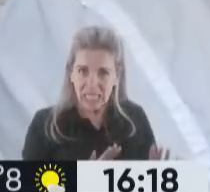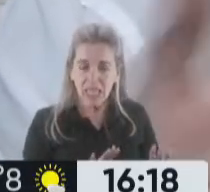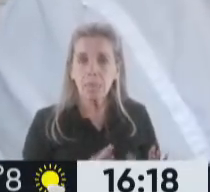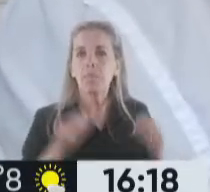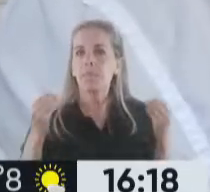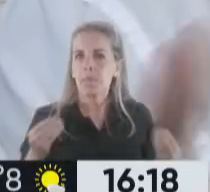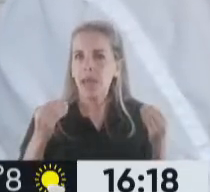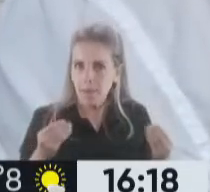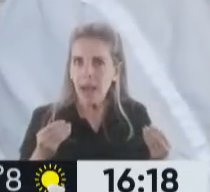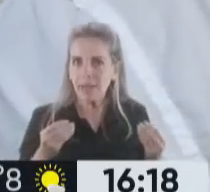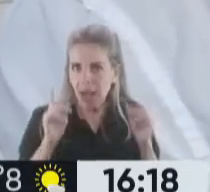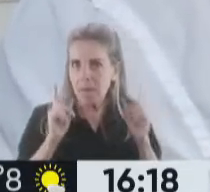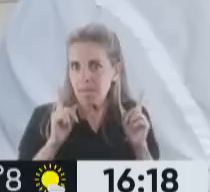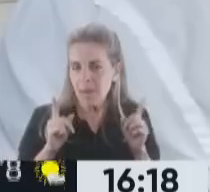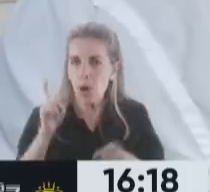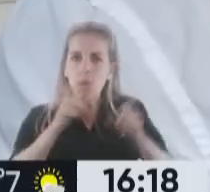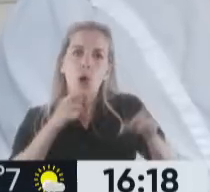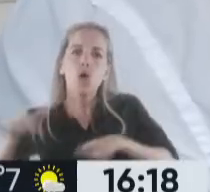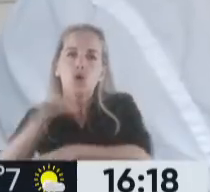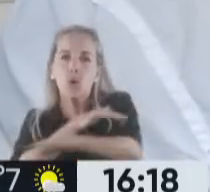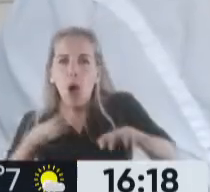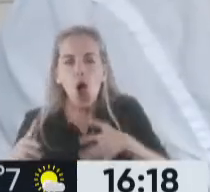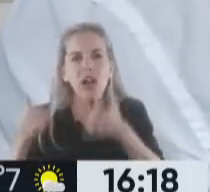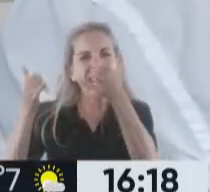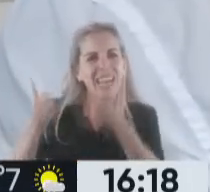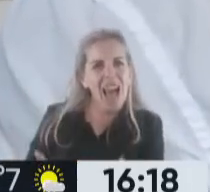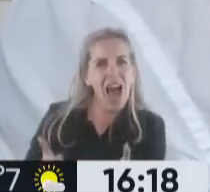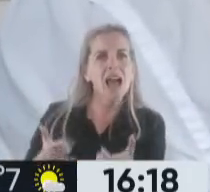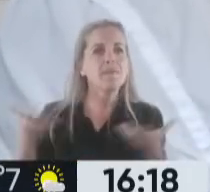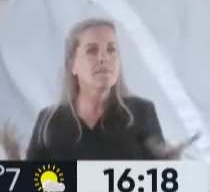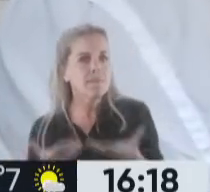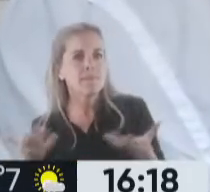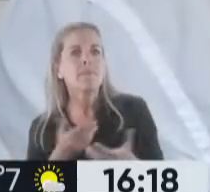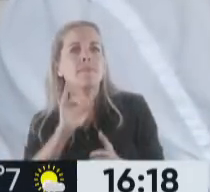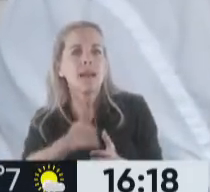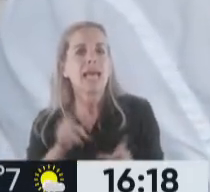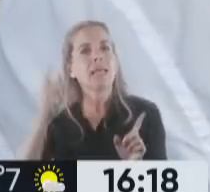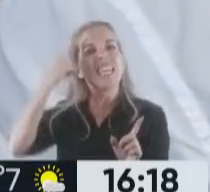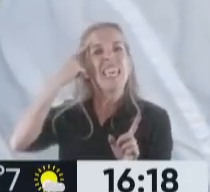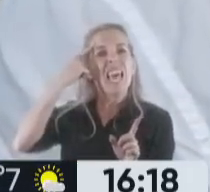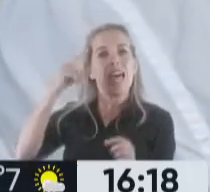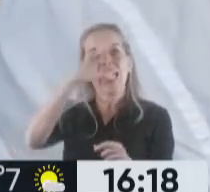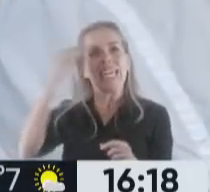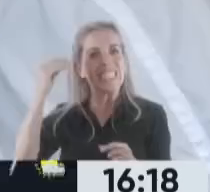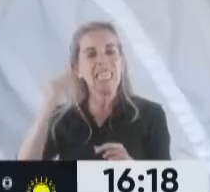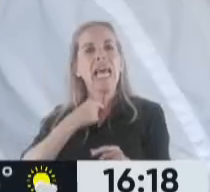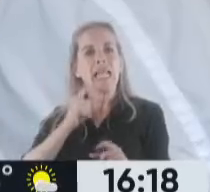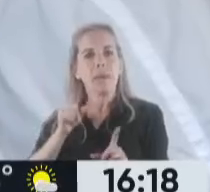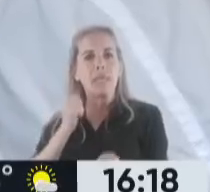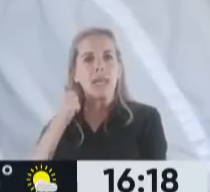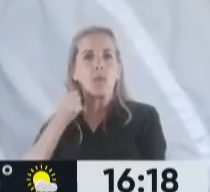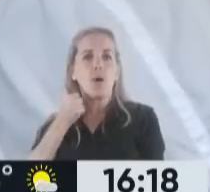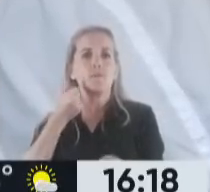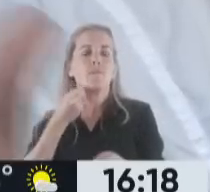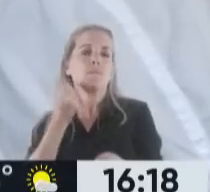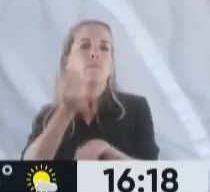alguna manera el operativo Clamor también que está en marcha para que se candidate Cristina Fernández de Kirchner, si